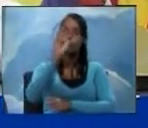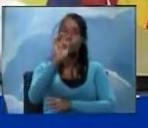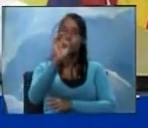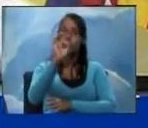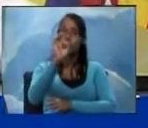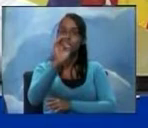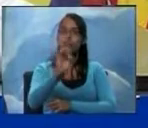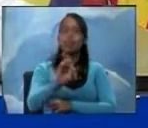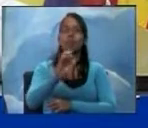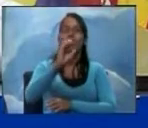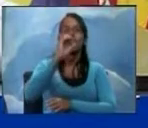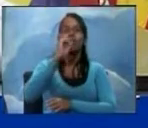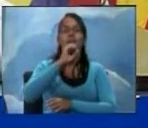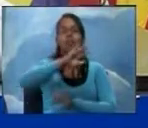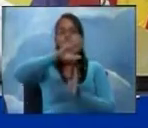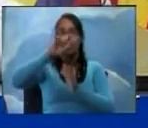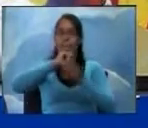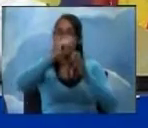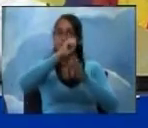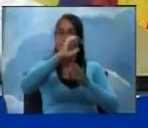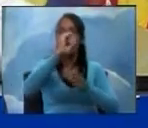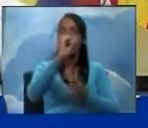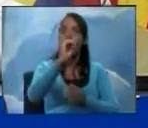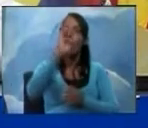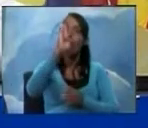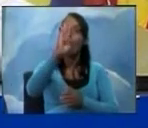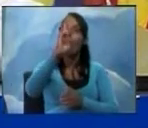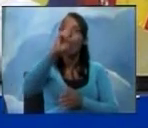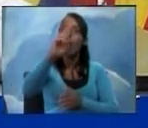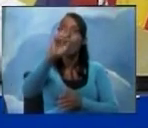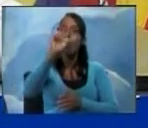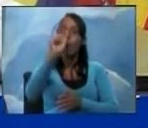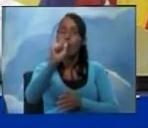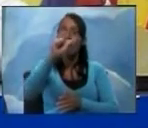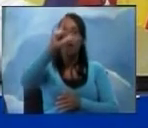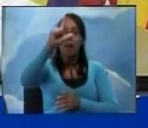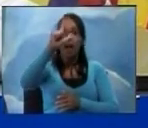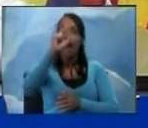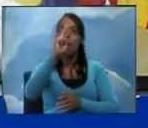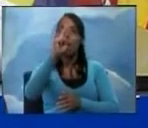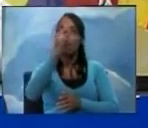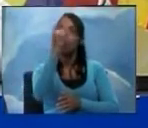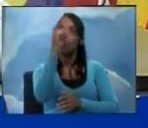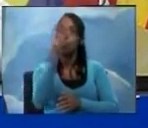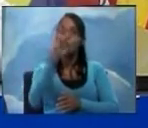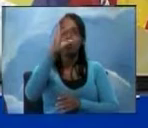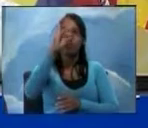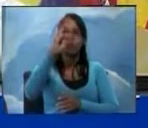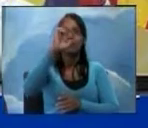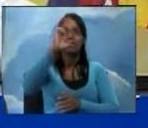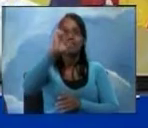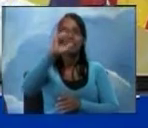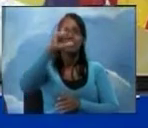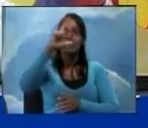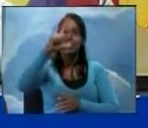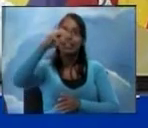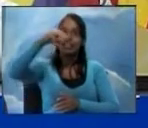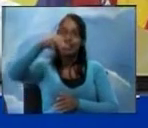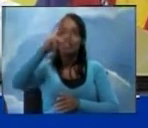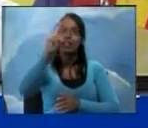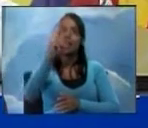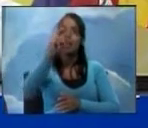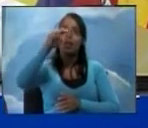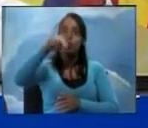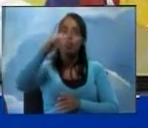www. Ahora escriba, obra luz del mundo, todo pegado y en minúscula, obra